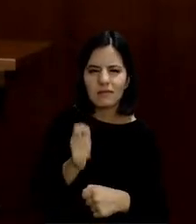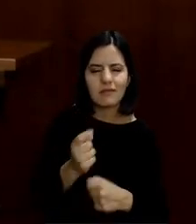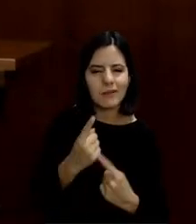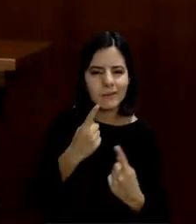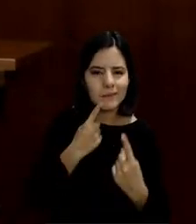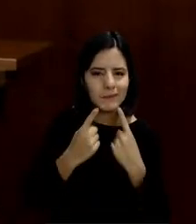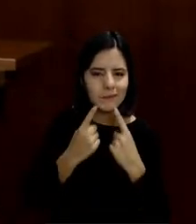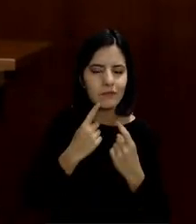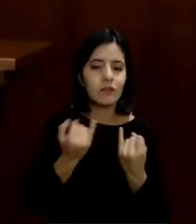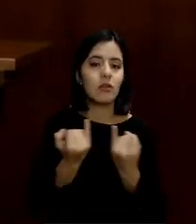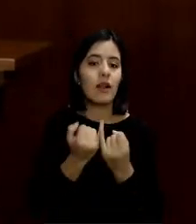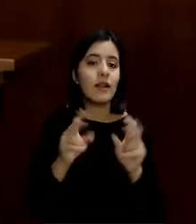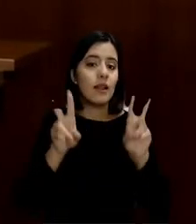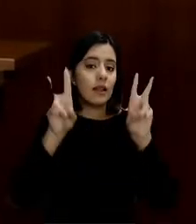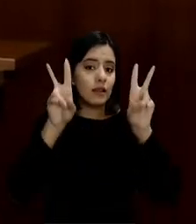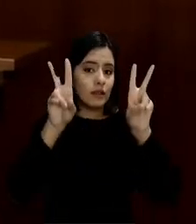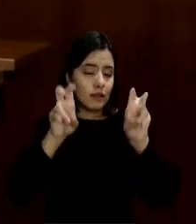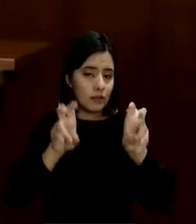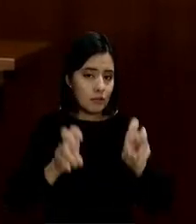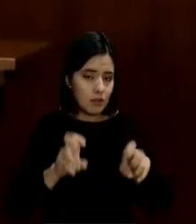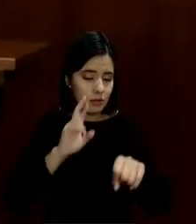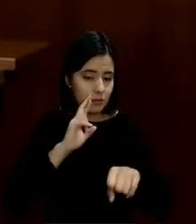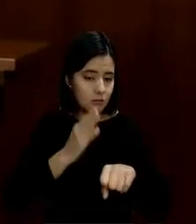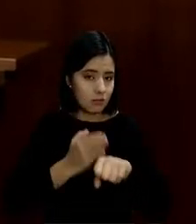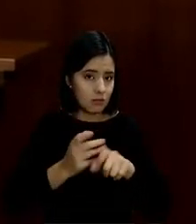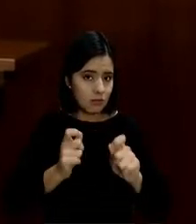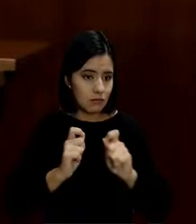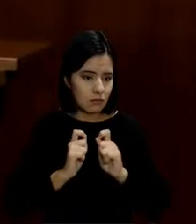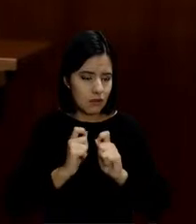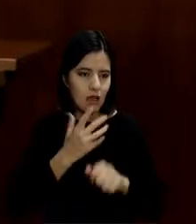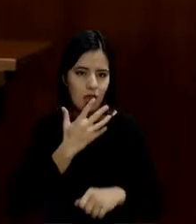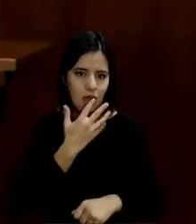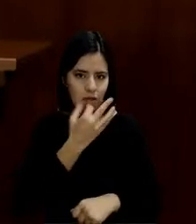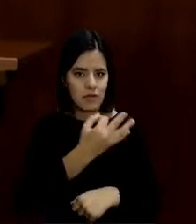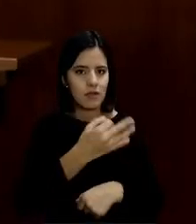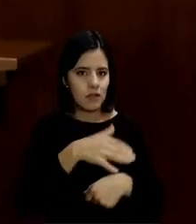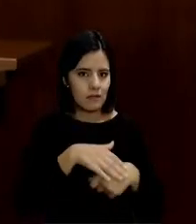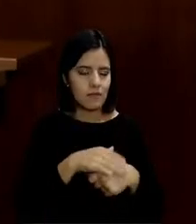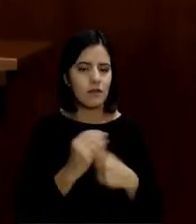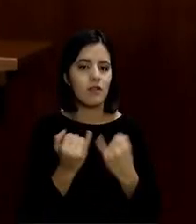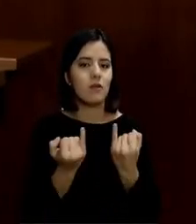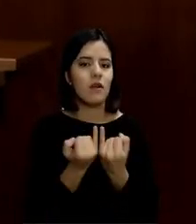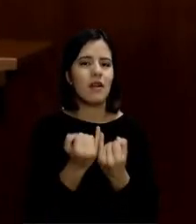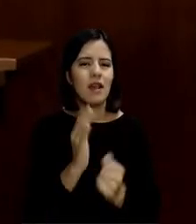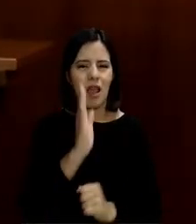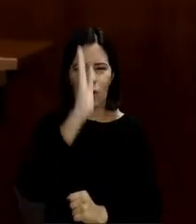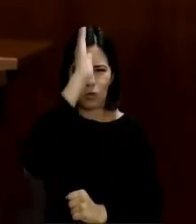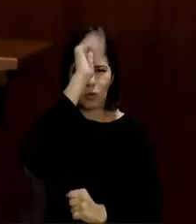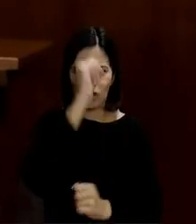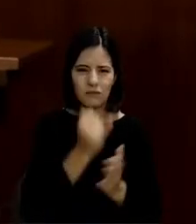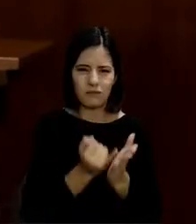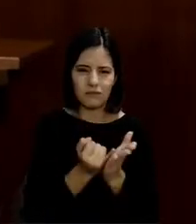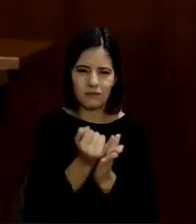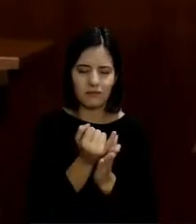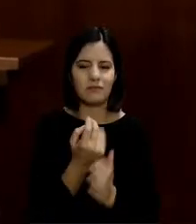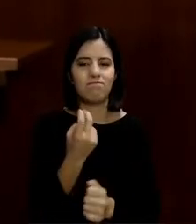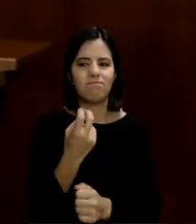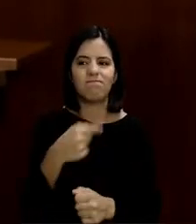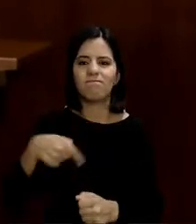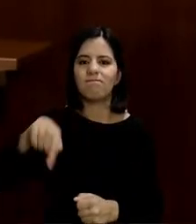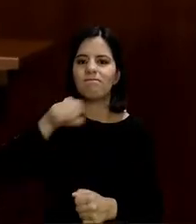asuntos a su cargo y sobre el cumplimiento de las disposiciones de acuerdo a lo que dicte el